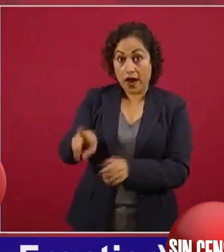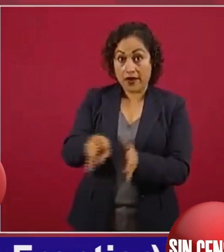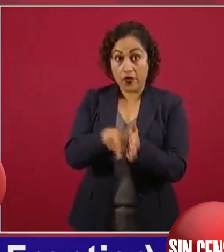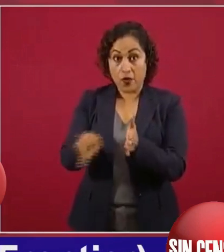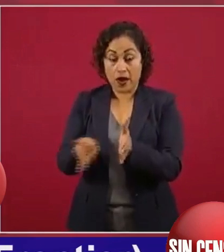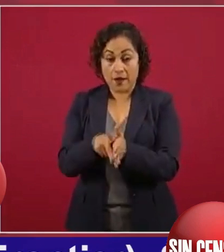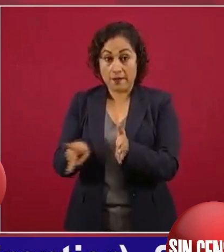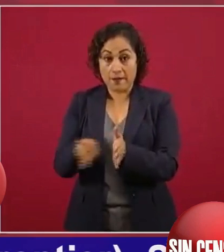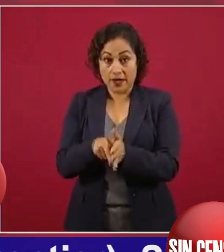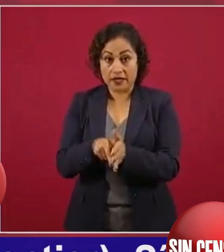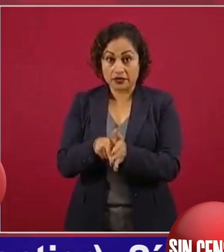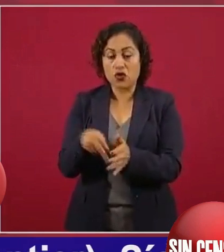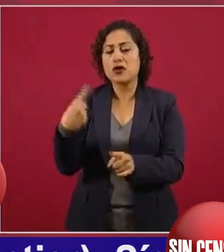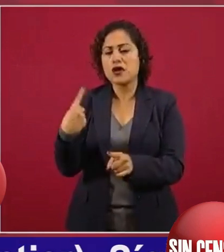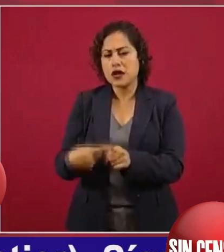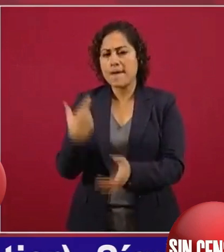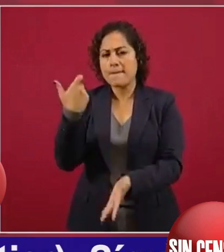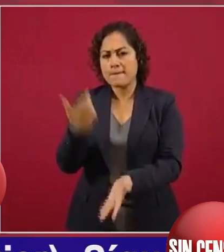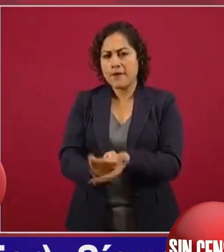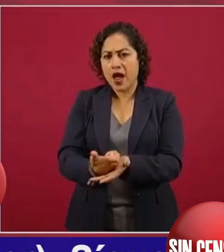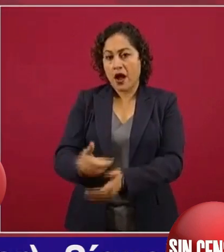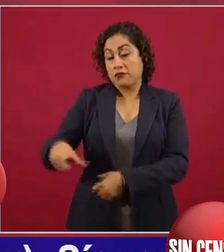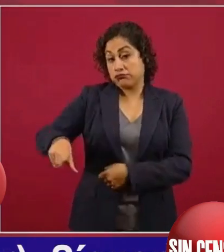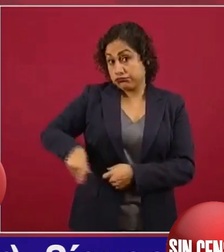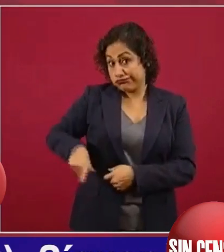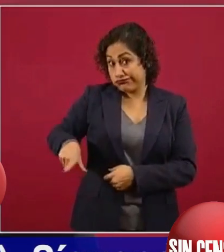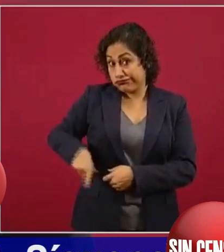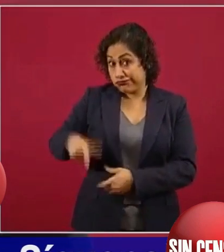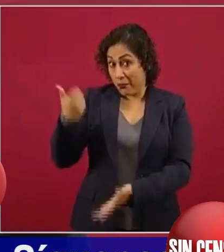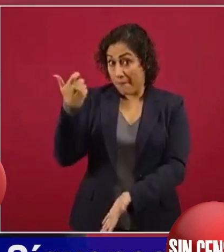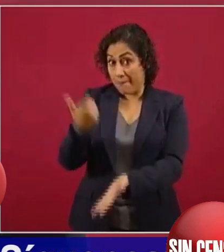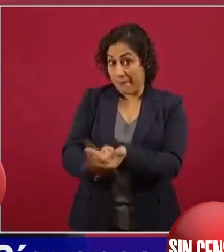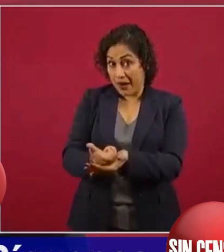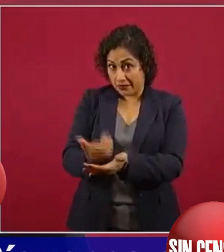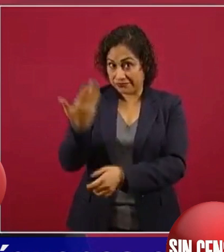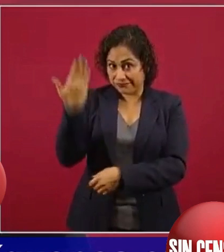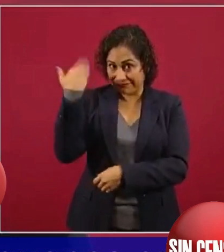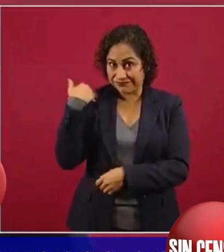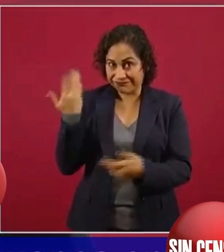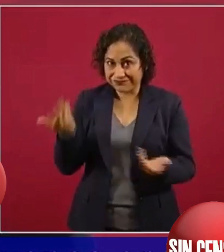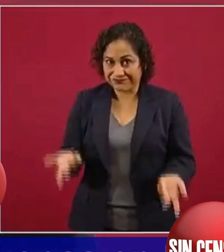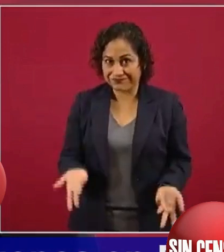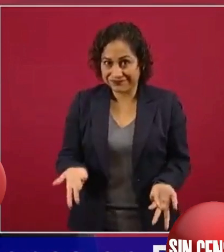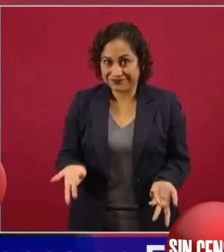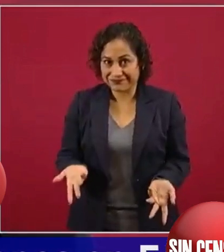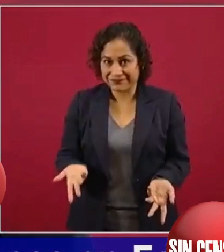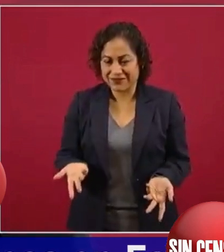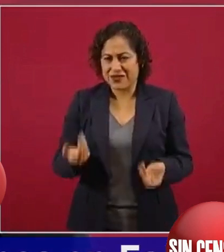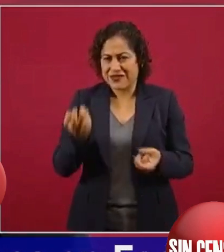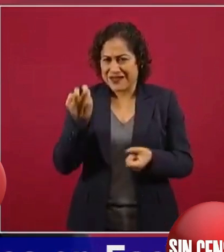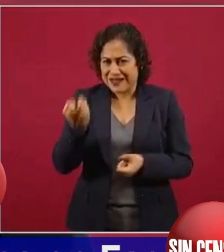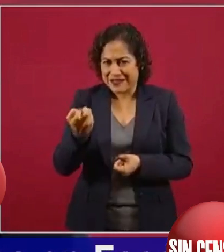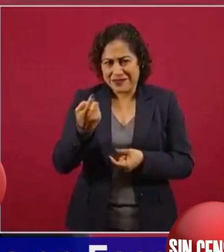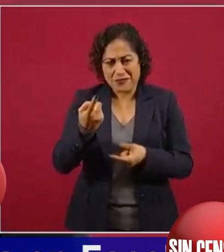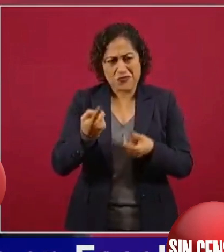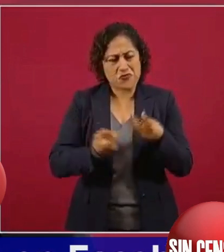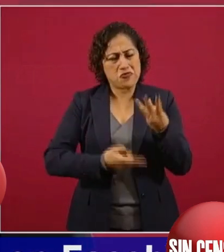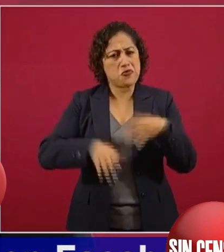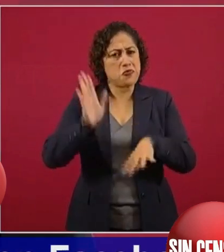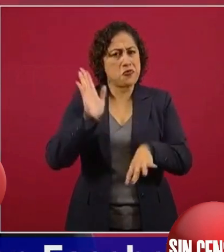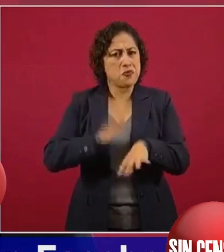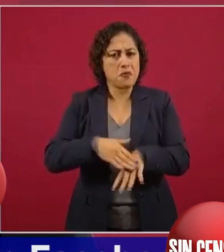erario y muchas cosas de todo tipo.